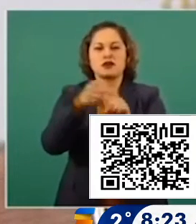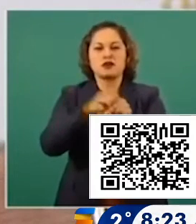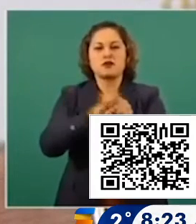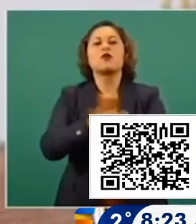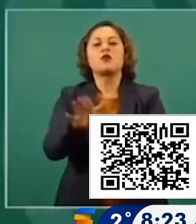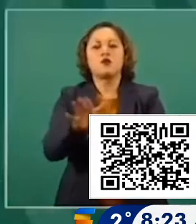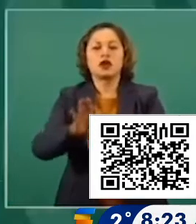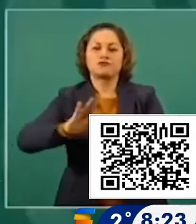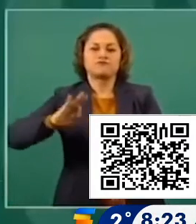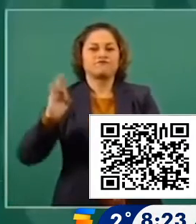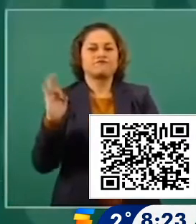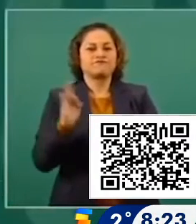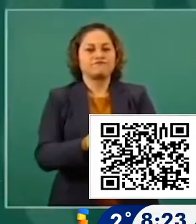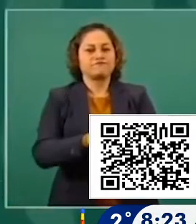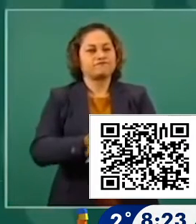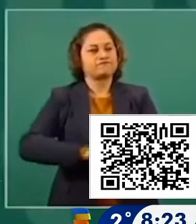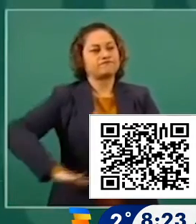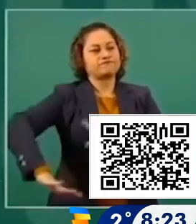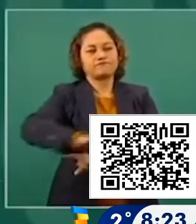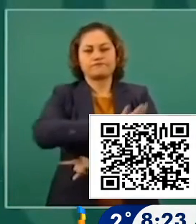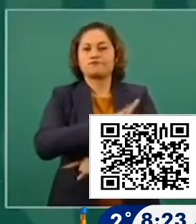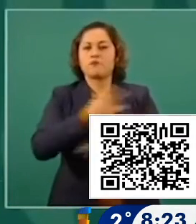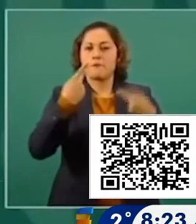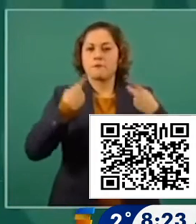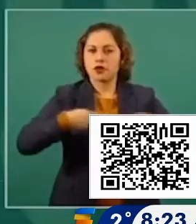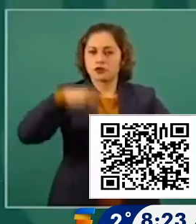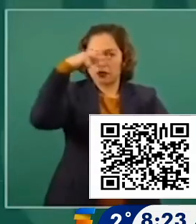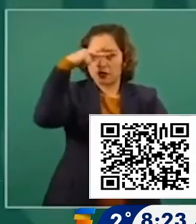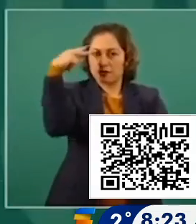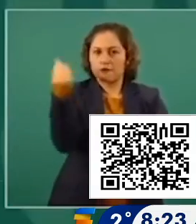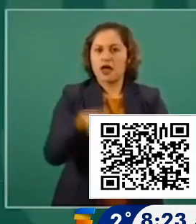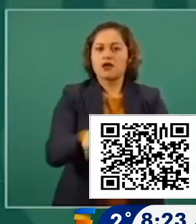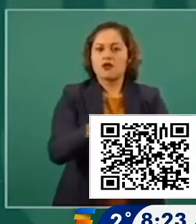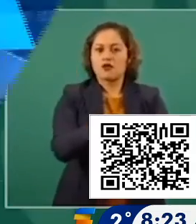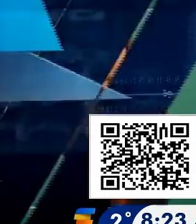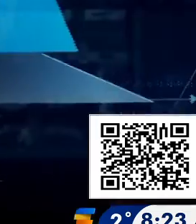e incrementos sin precedentes en el precio del gas, no habrá aumento en las tarifas.